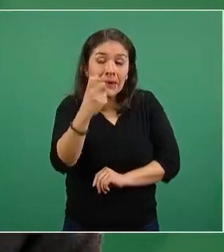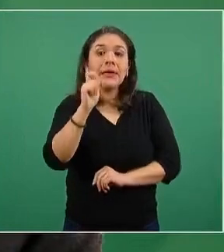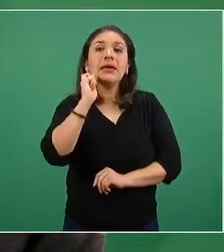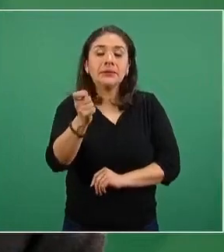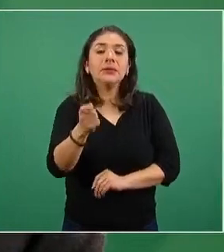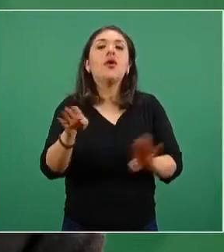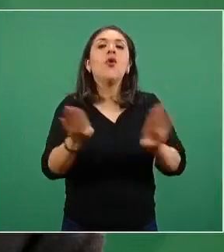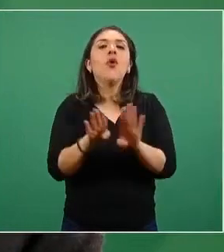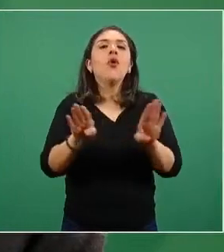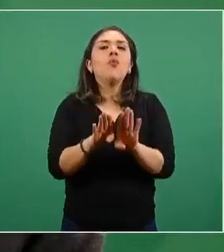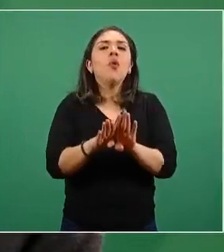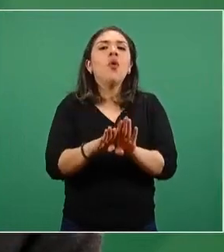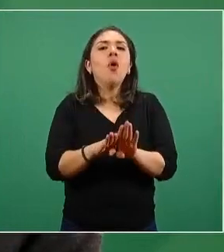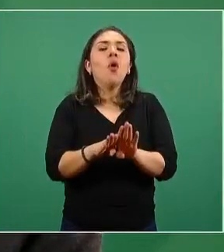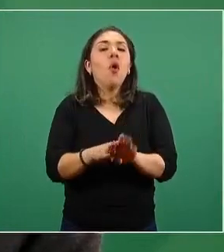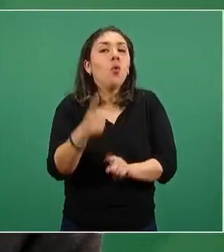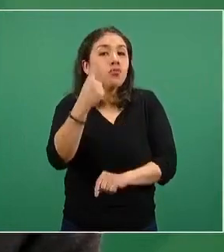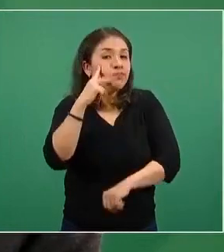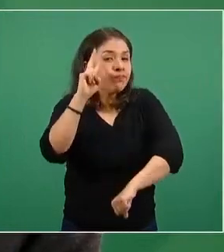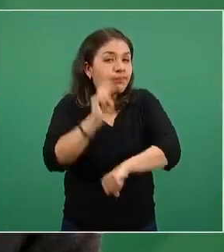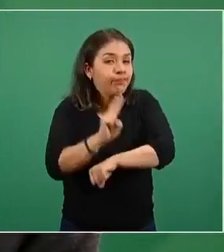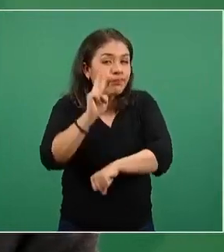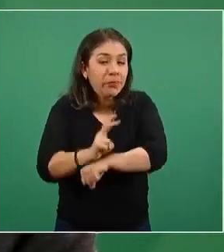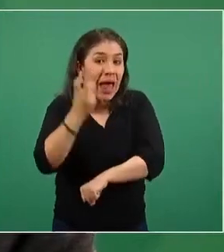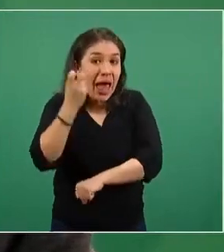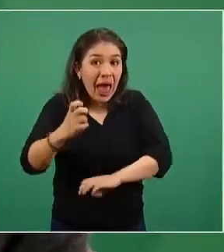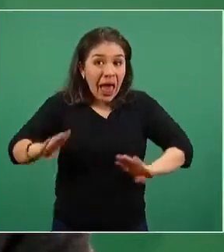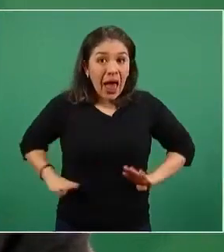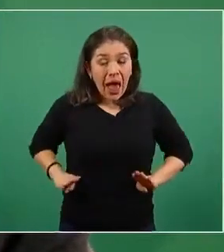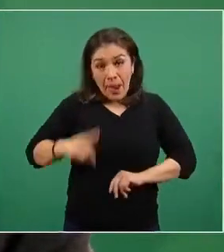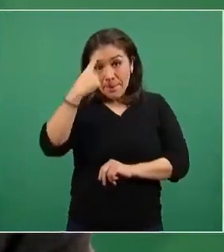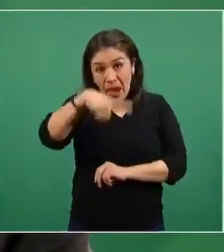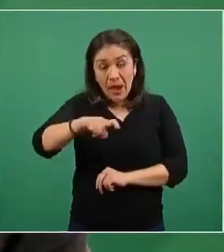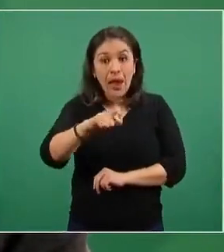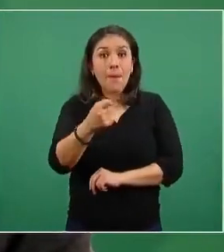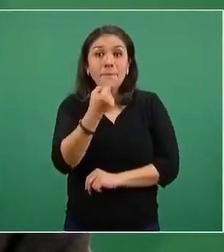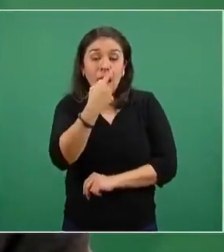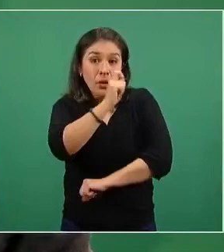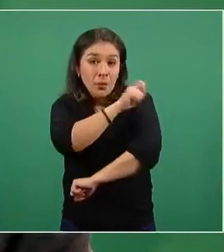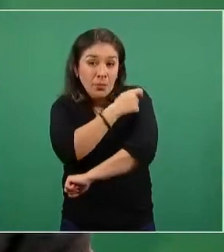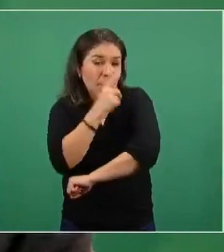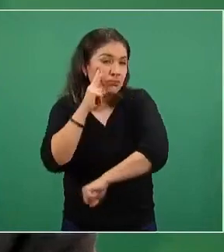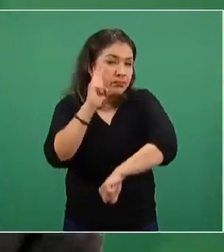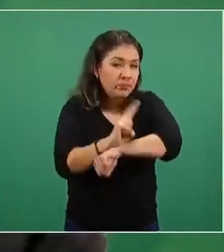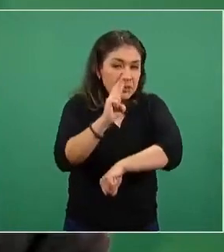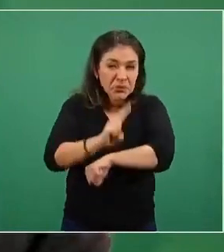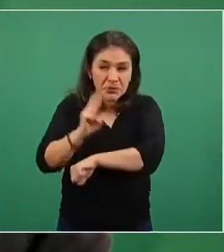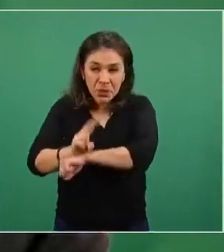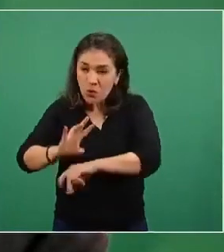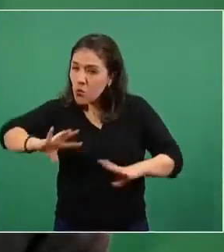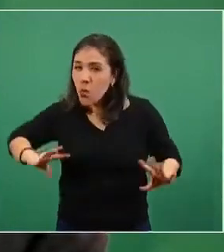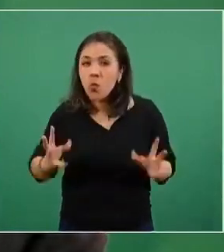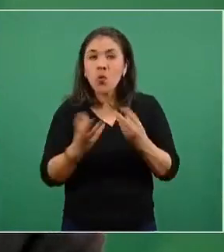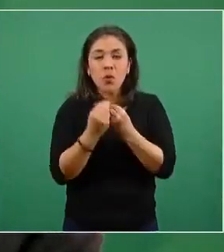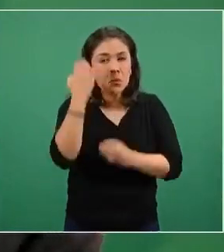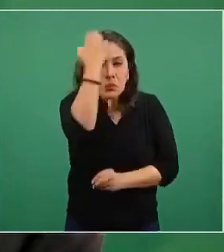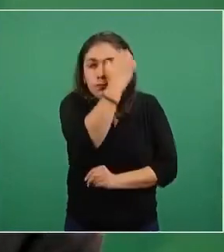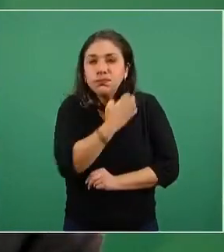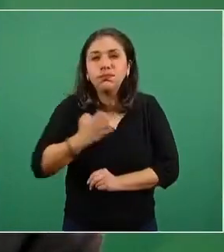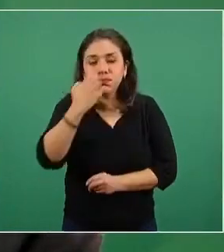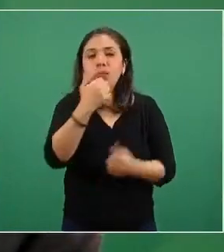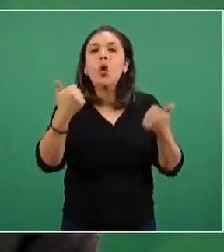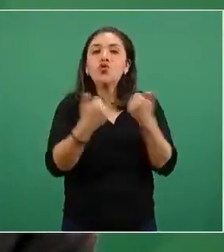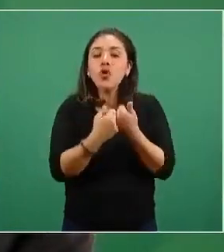precisamente el elemento de vigilancia de la farmacovigilancia en general y de la vacunación